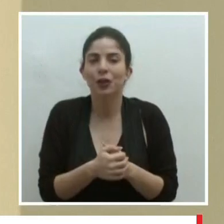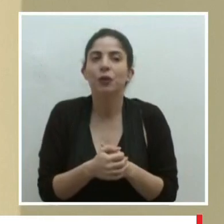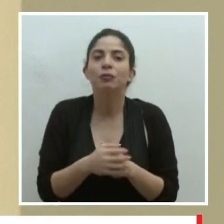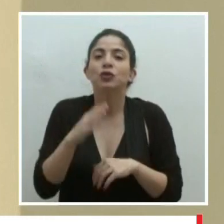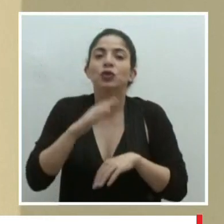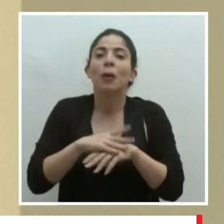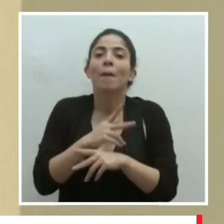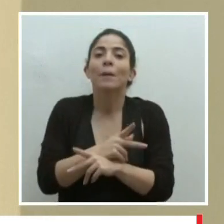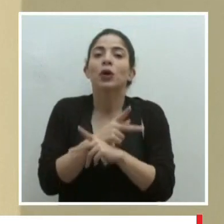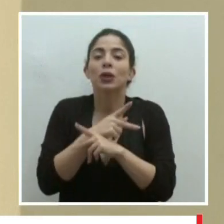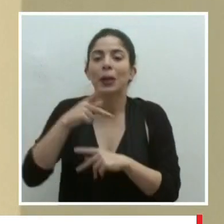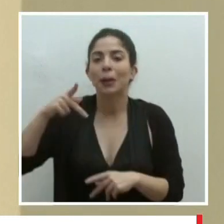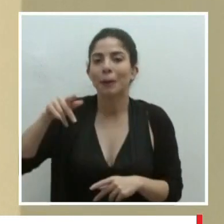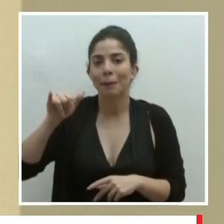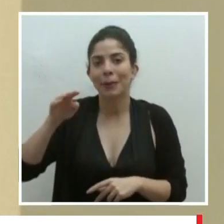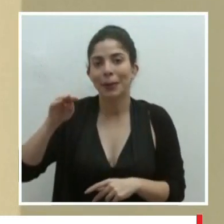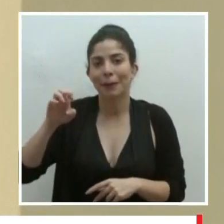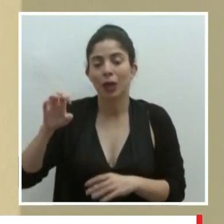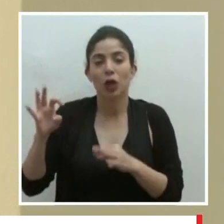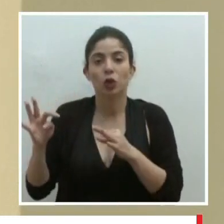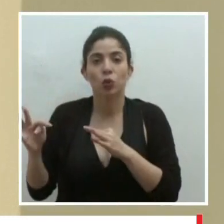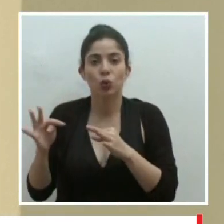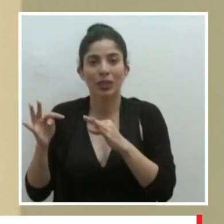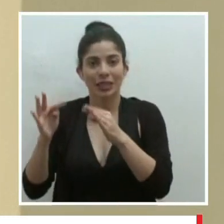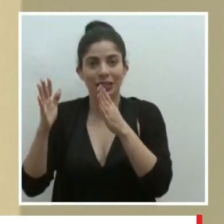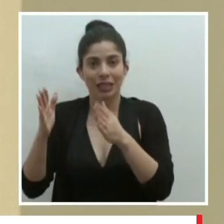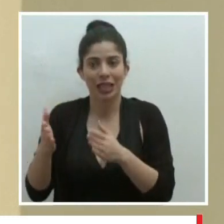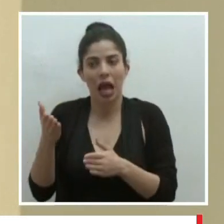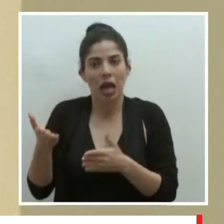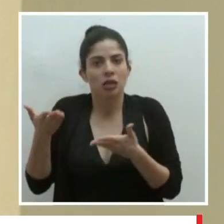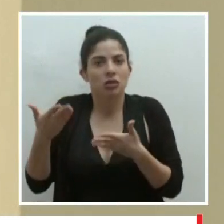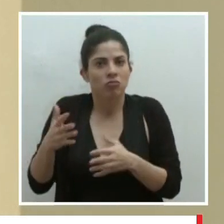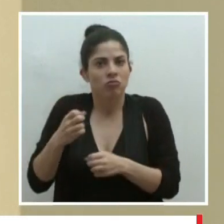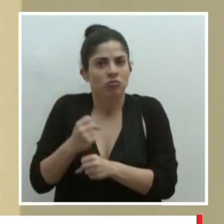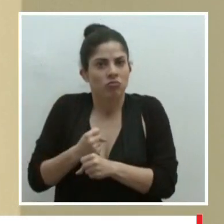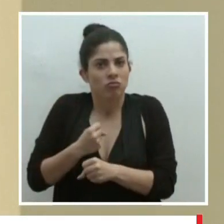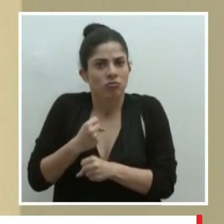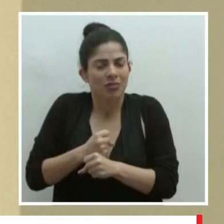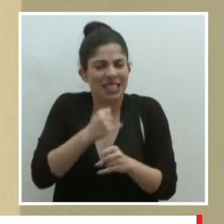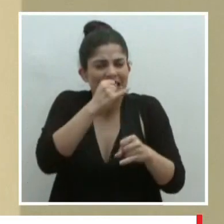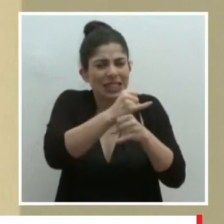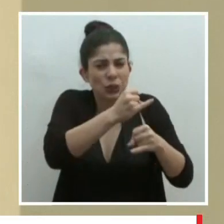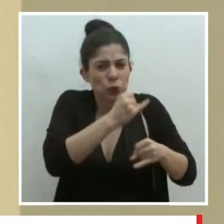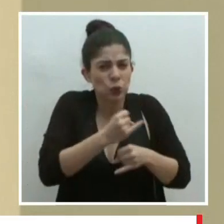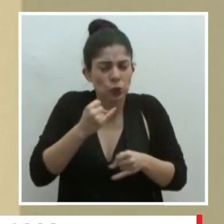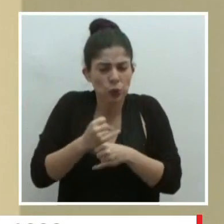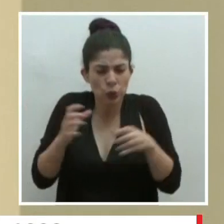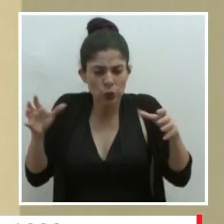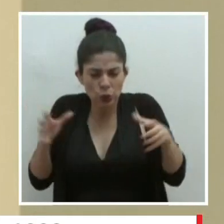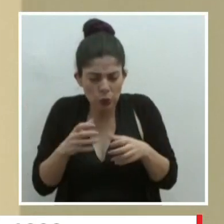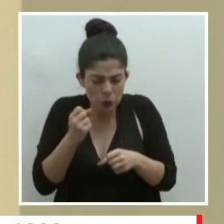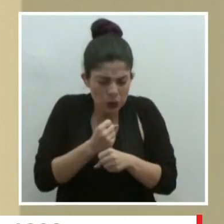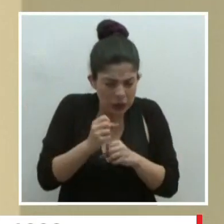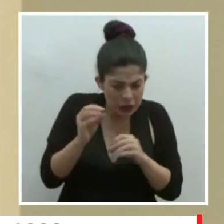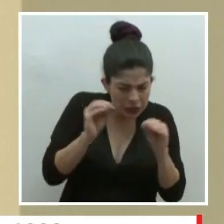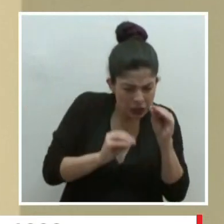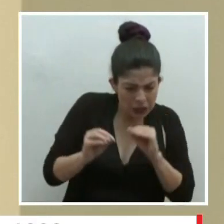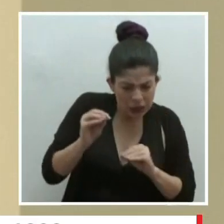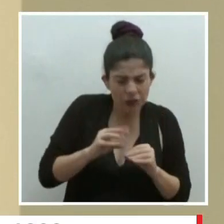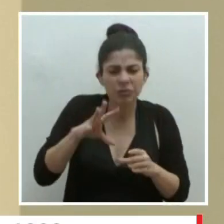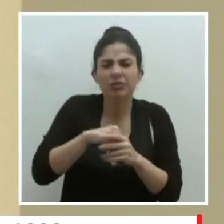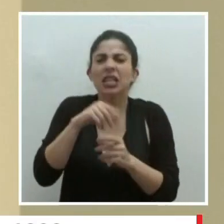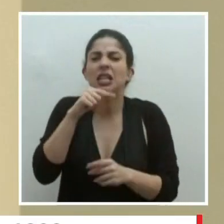el proteger pyme turística, y en eso hay un trabajo articulado interinstitucional en el que confluyen el